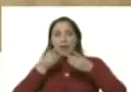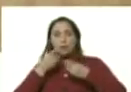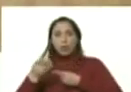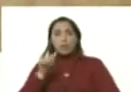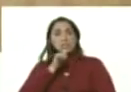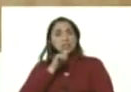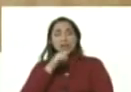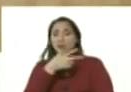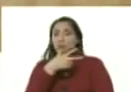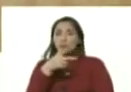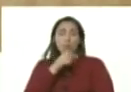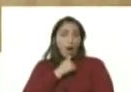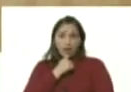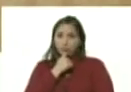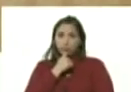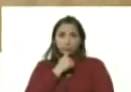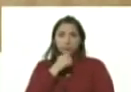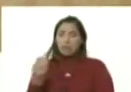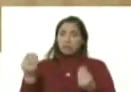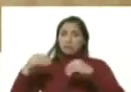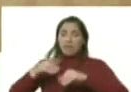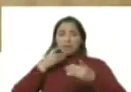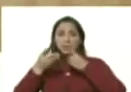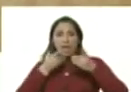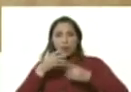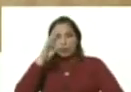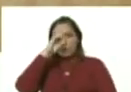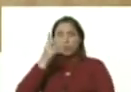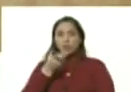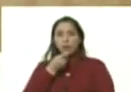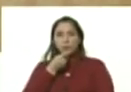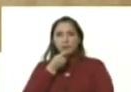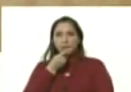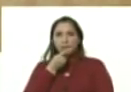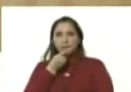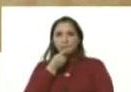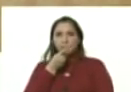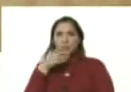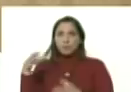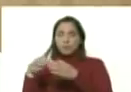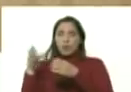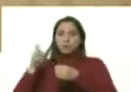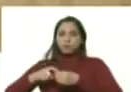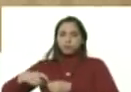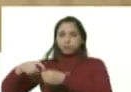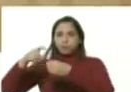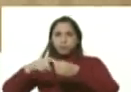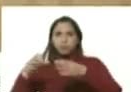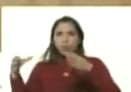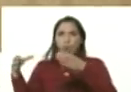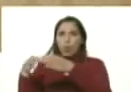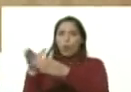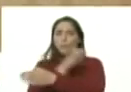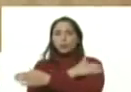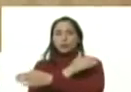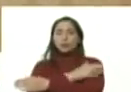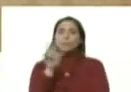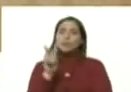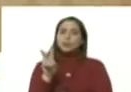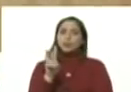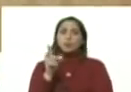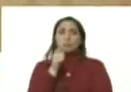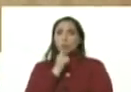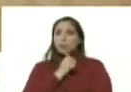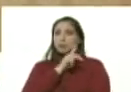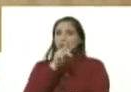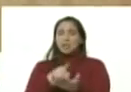el diálogo de República Dominicana fueron los miembros de la delegación de la oposición venezolana. Quienes no asistían,